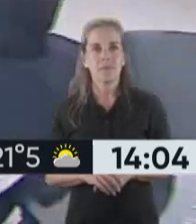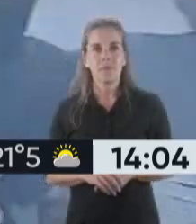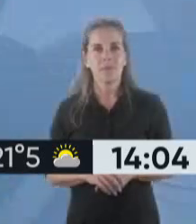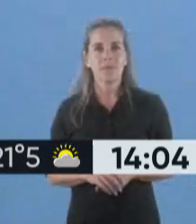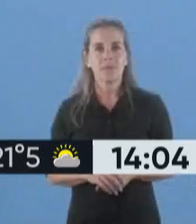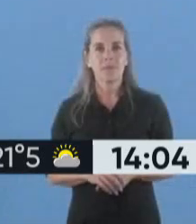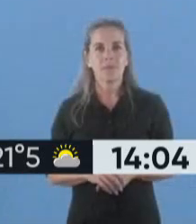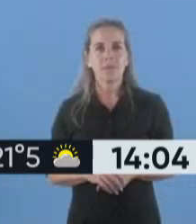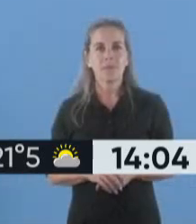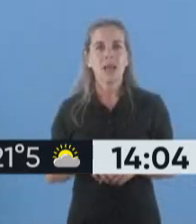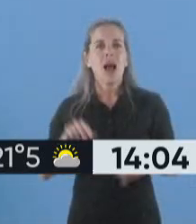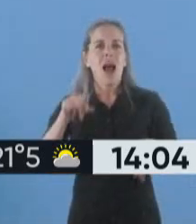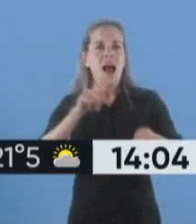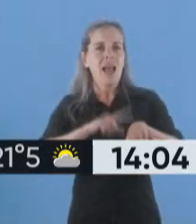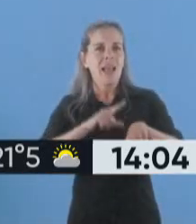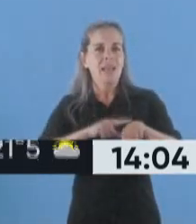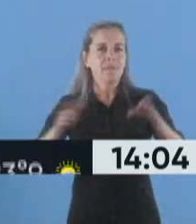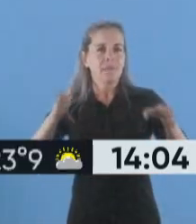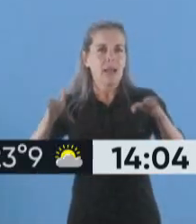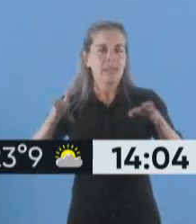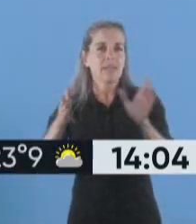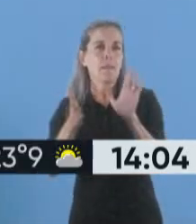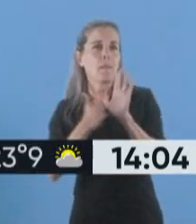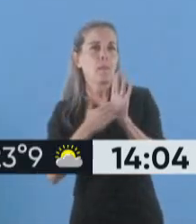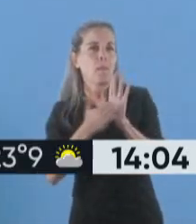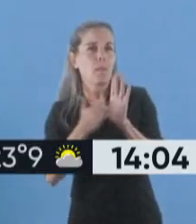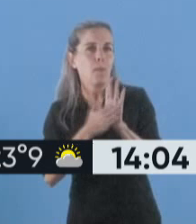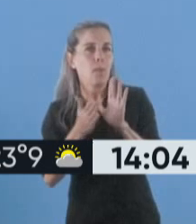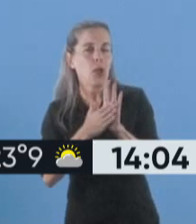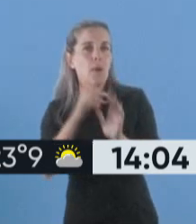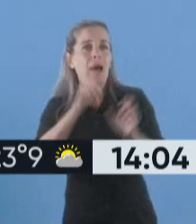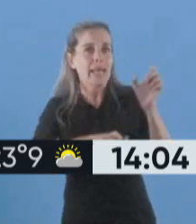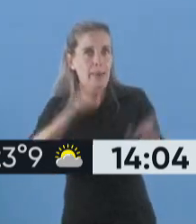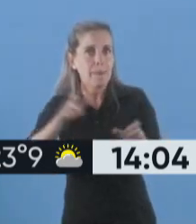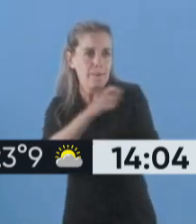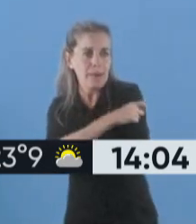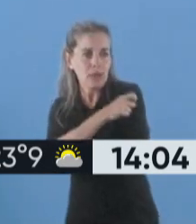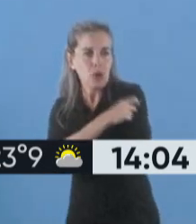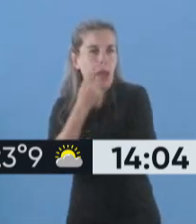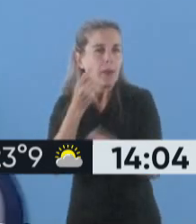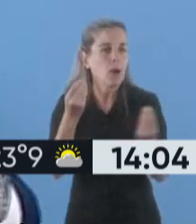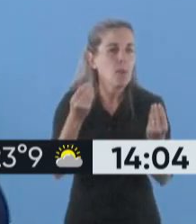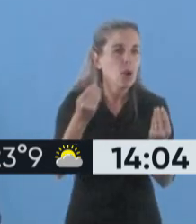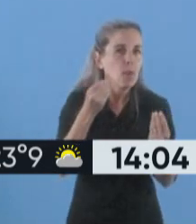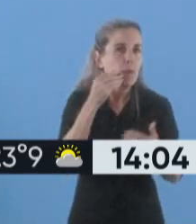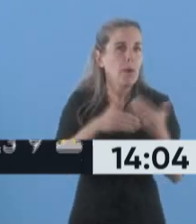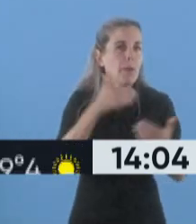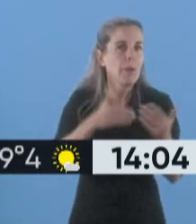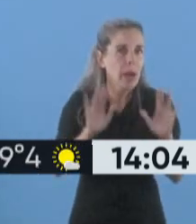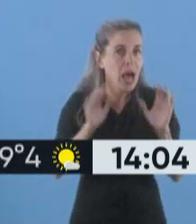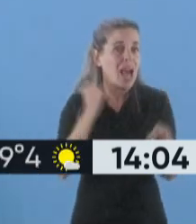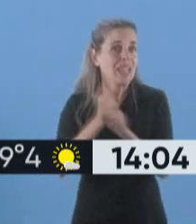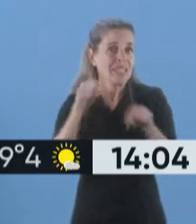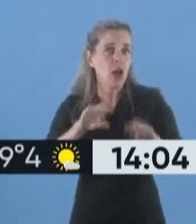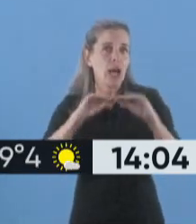estamos en la fase en donde estamos probando la vacuna sobre seres humanos, vemos cómo reaccionan, todos los resultados son